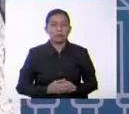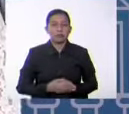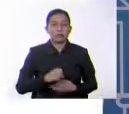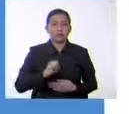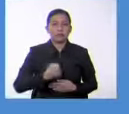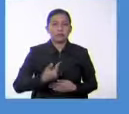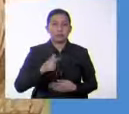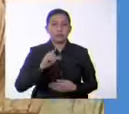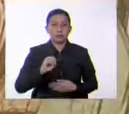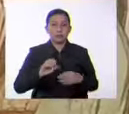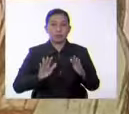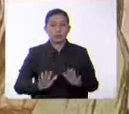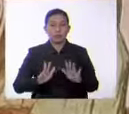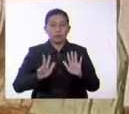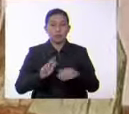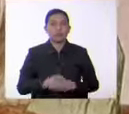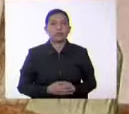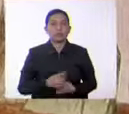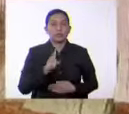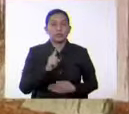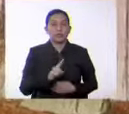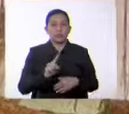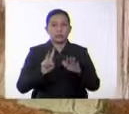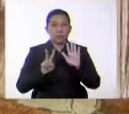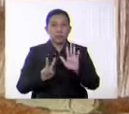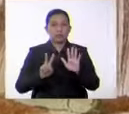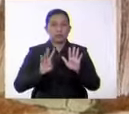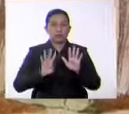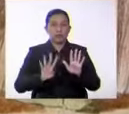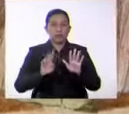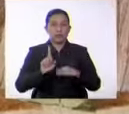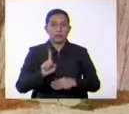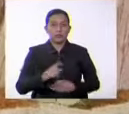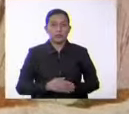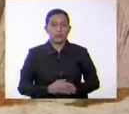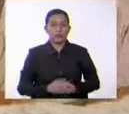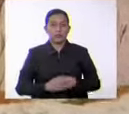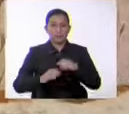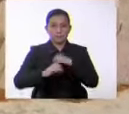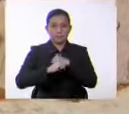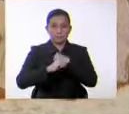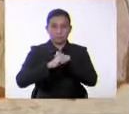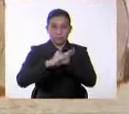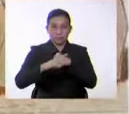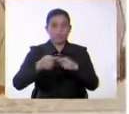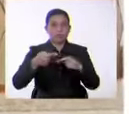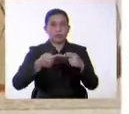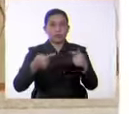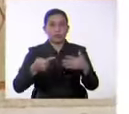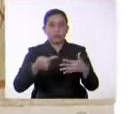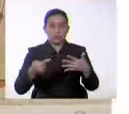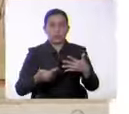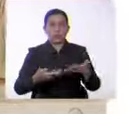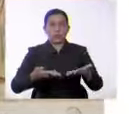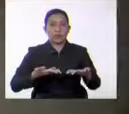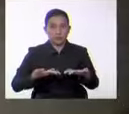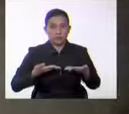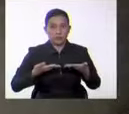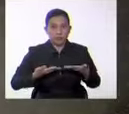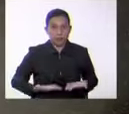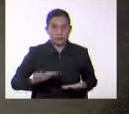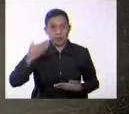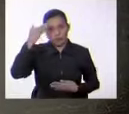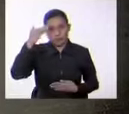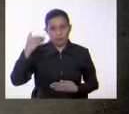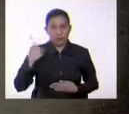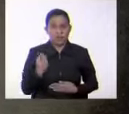XVIII, en 1791, la Declaración de los Derechos de la Mujer y de la Ciudadana por Olympe